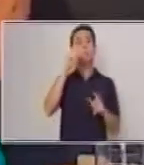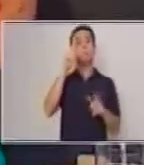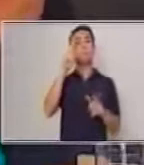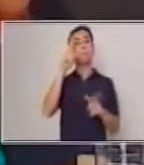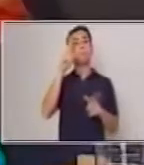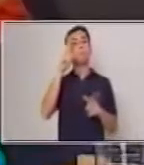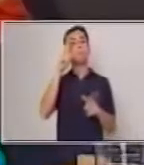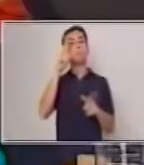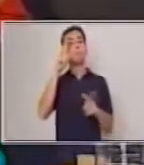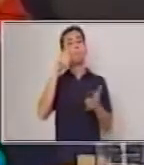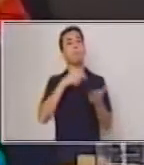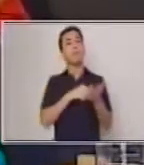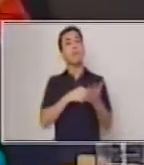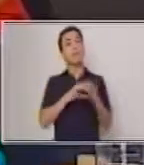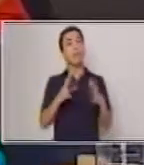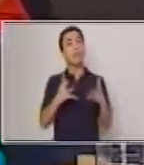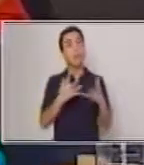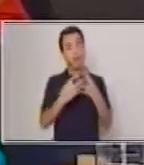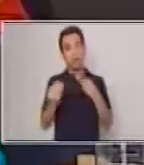¿Ya lo tienes?